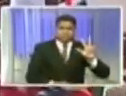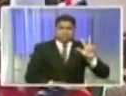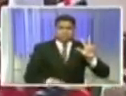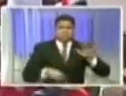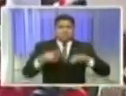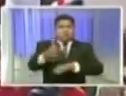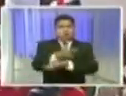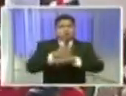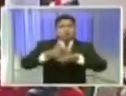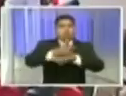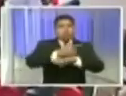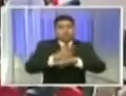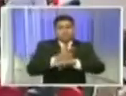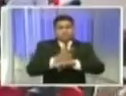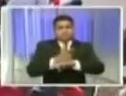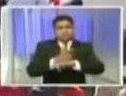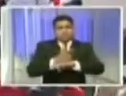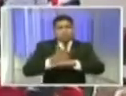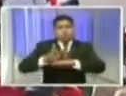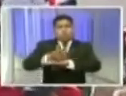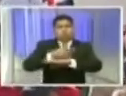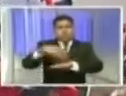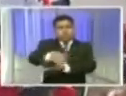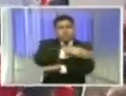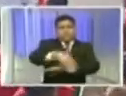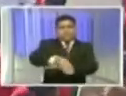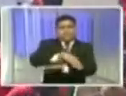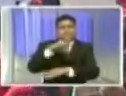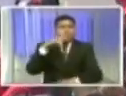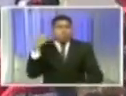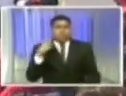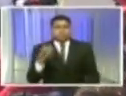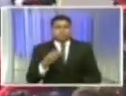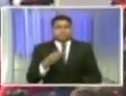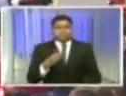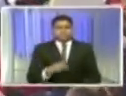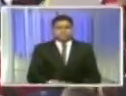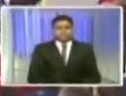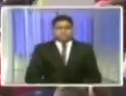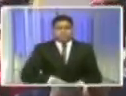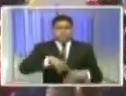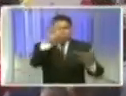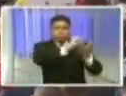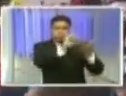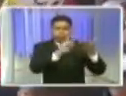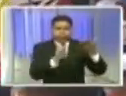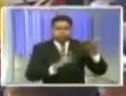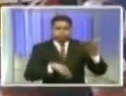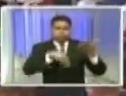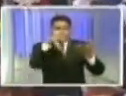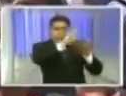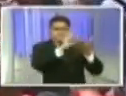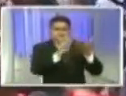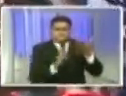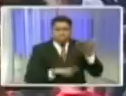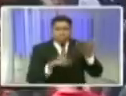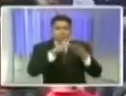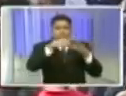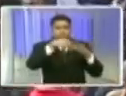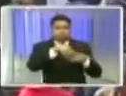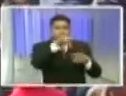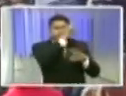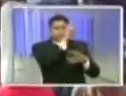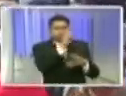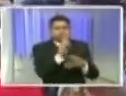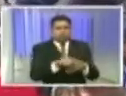Gobierno de calle juvenil. Ir a hacer los murales. El despliegue calle por calle, semáforo por